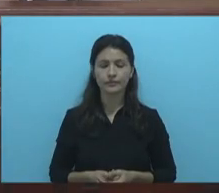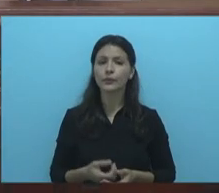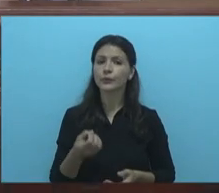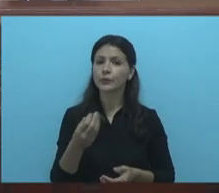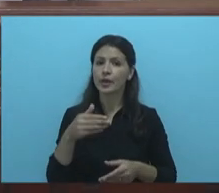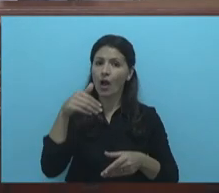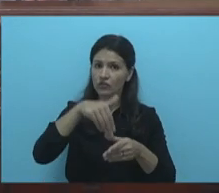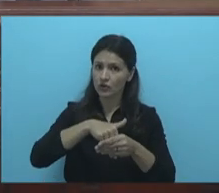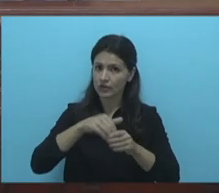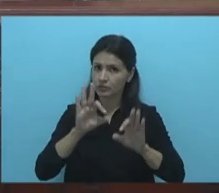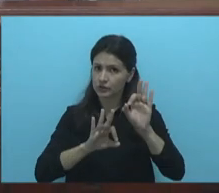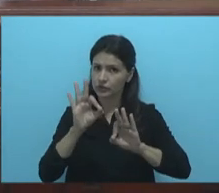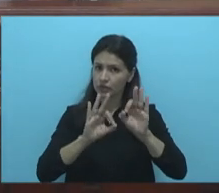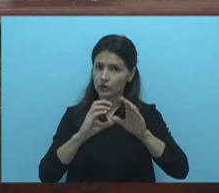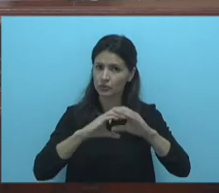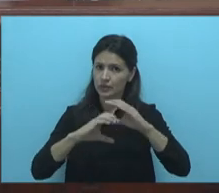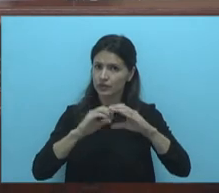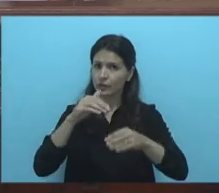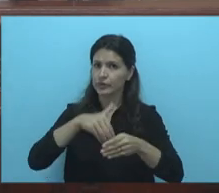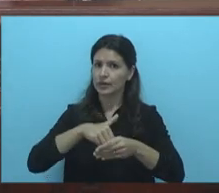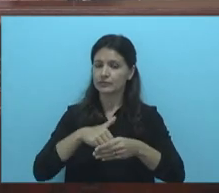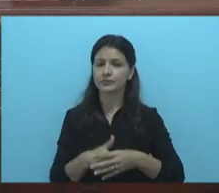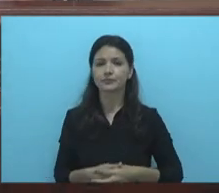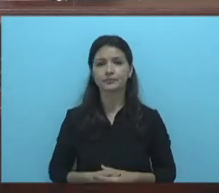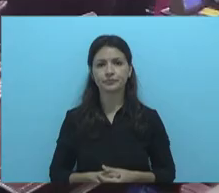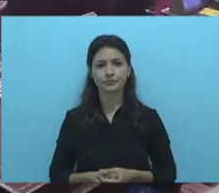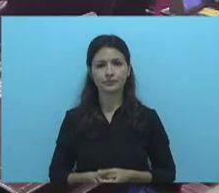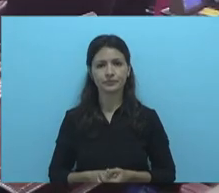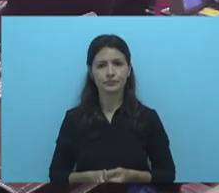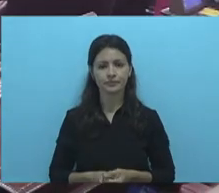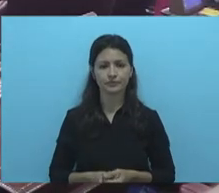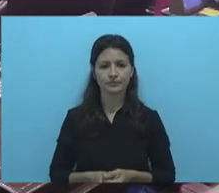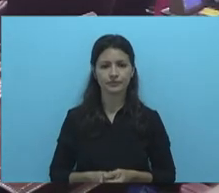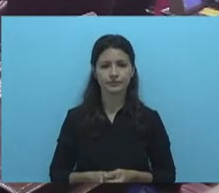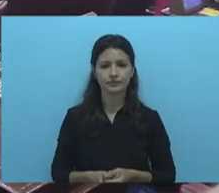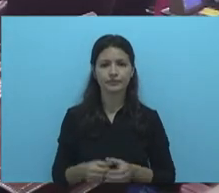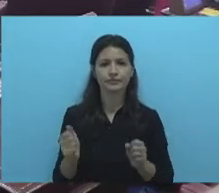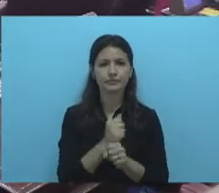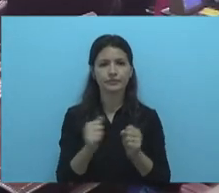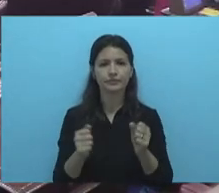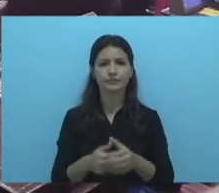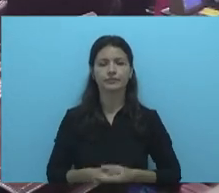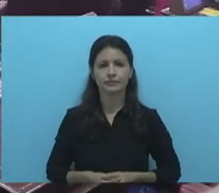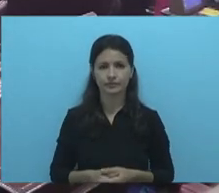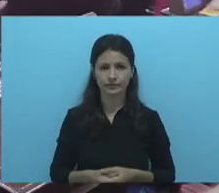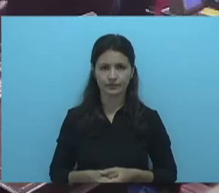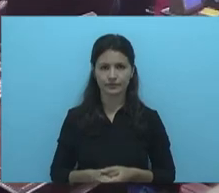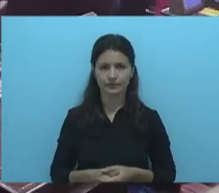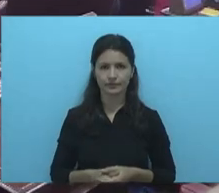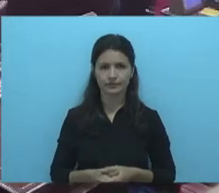ahora a consideración el proyecto de comunicación. A votación, resulta aprobado.